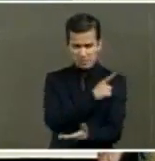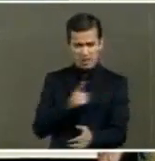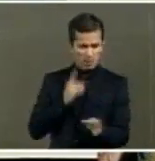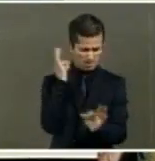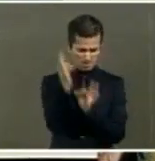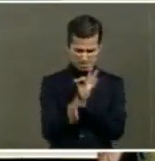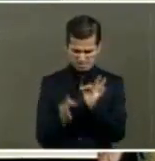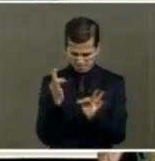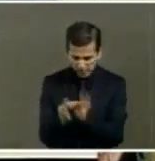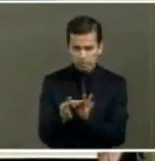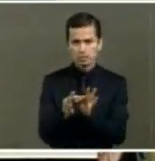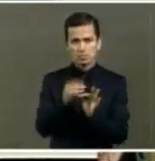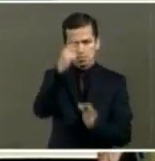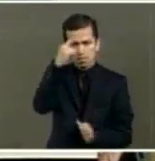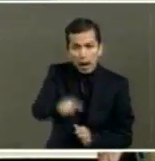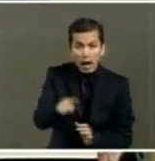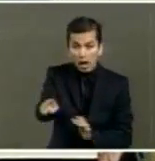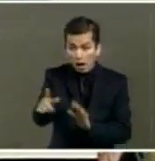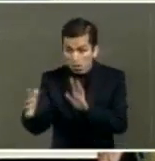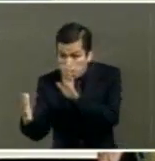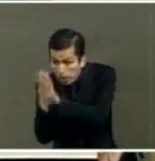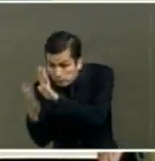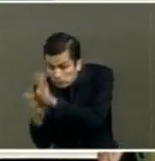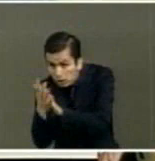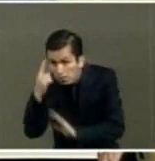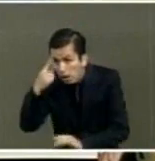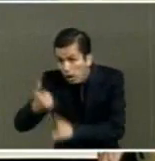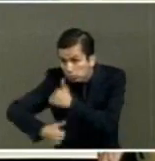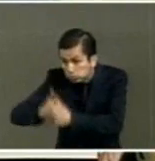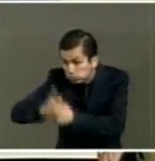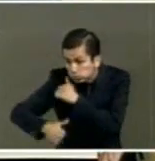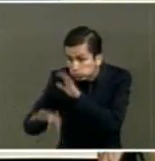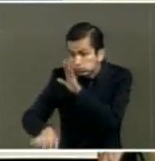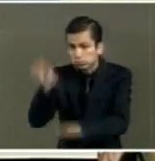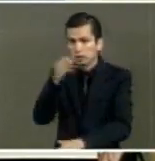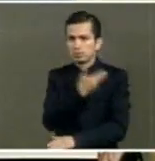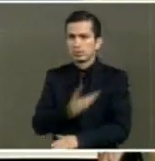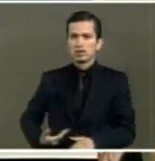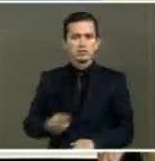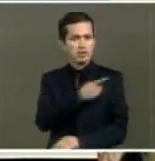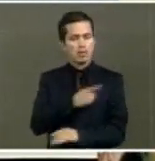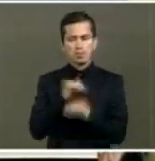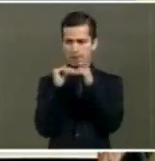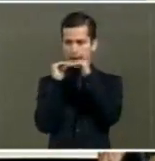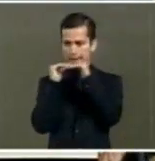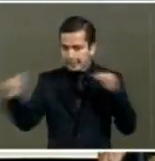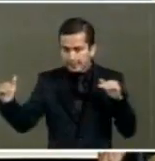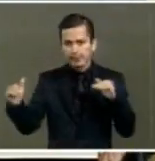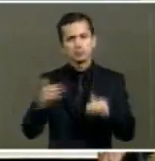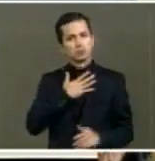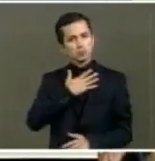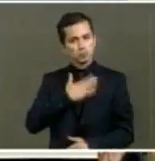la contienda se desarrolle en un ambiente de legalidad, de equidad y de imparcialidad.